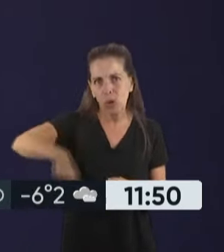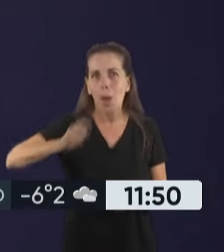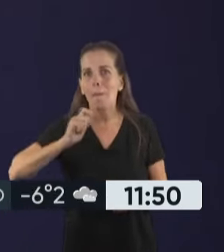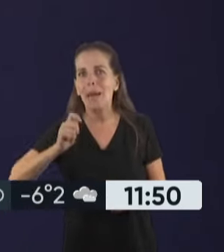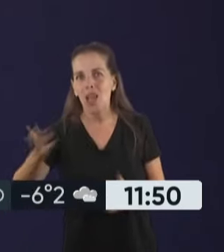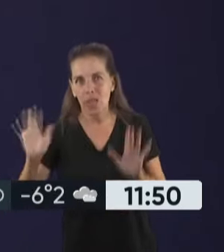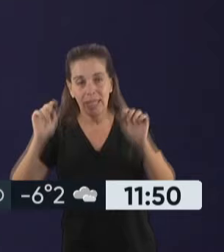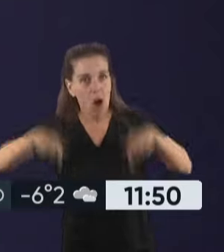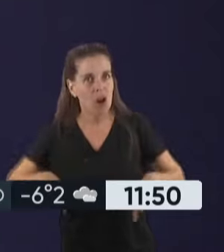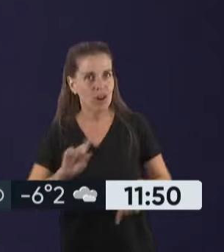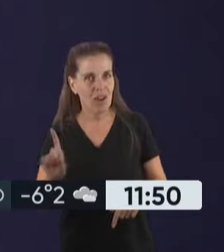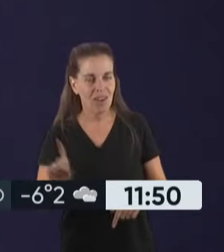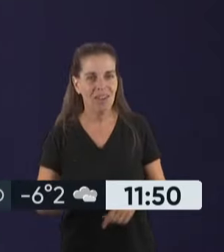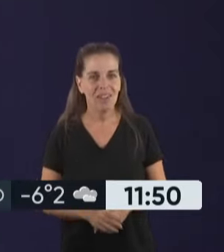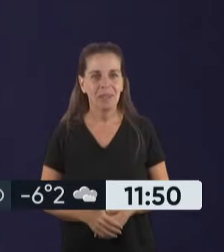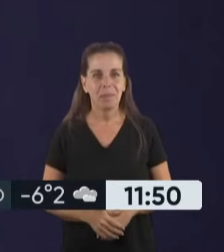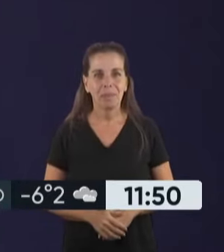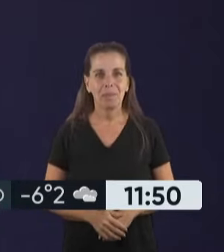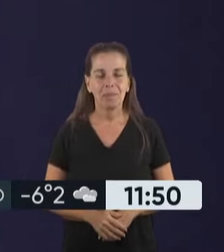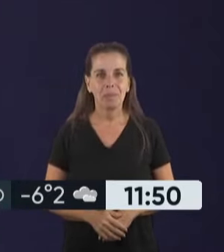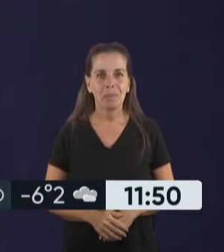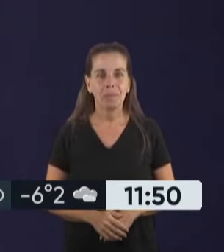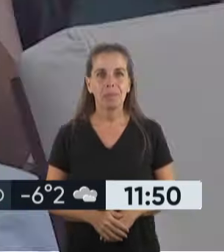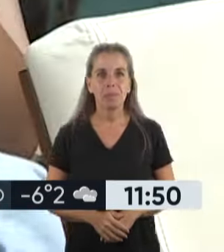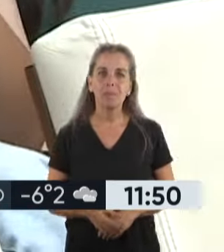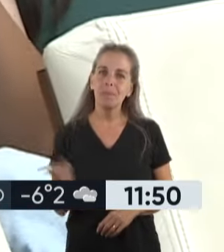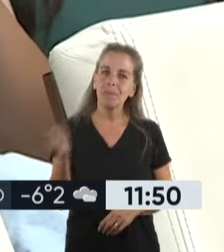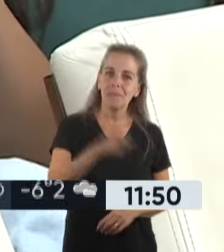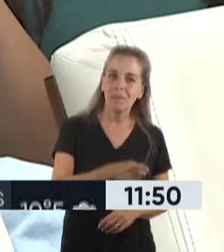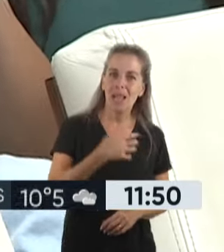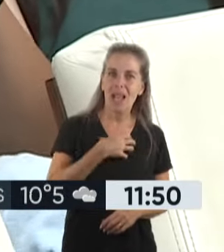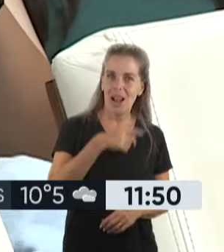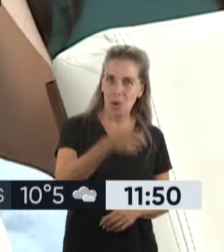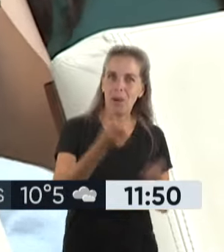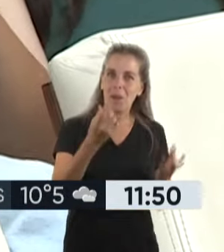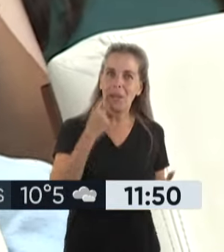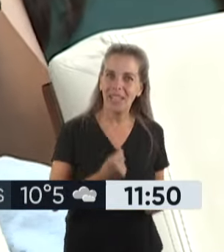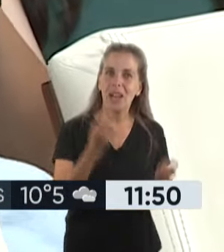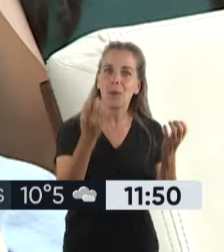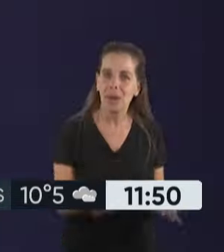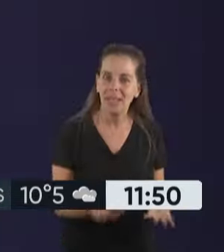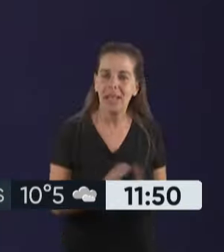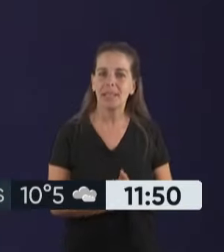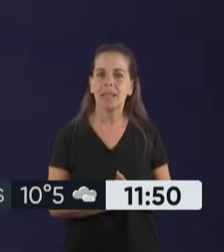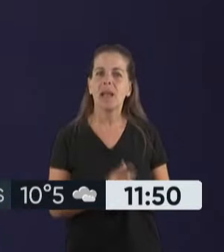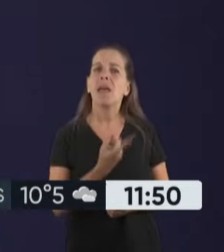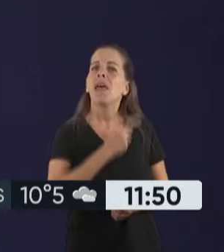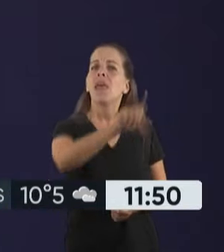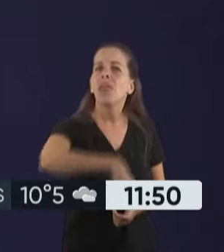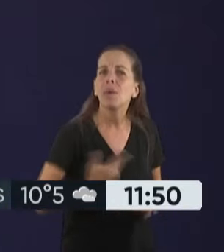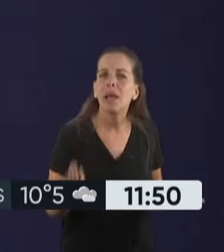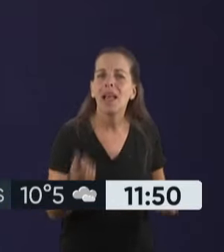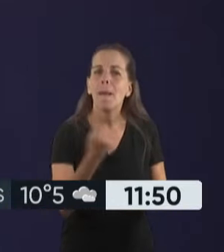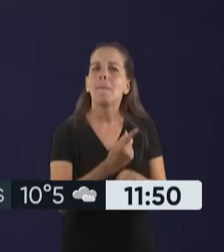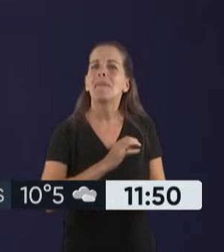pero no va a ser hoy está funcionando no Hola hola cómo and bien son de primero